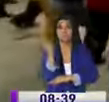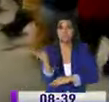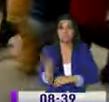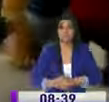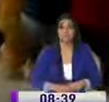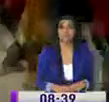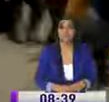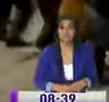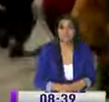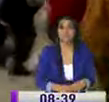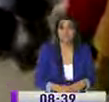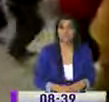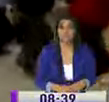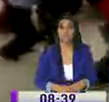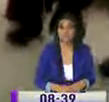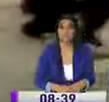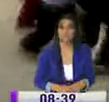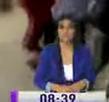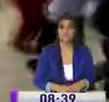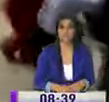vamos vamos